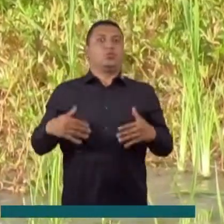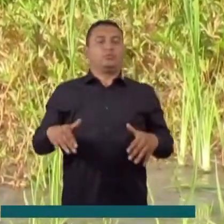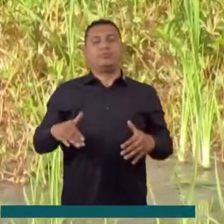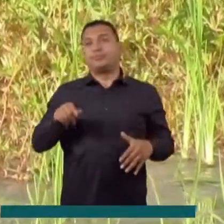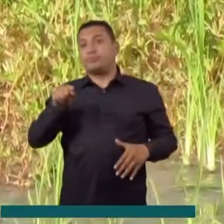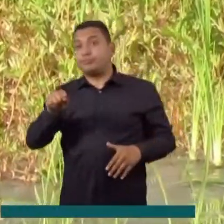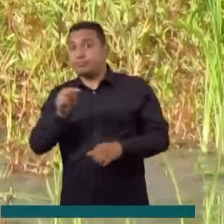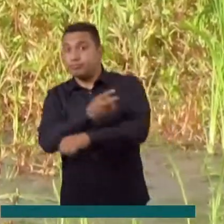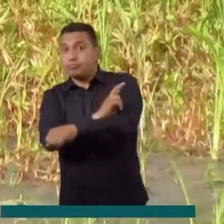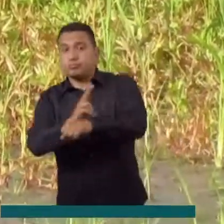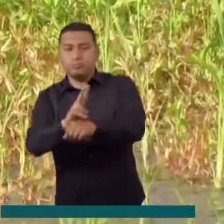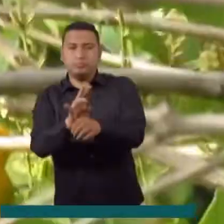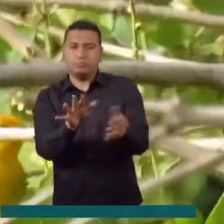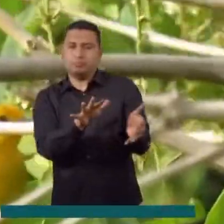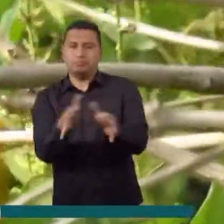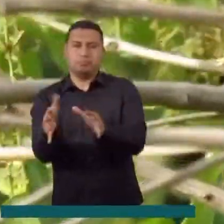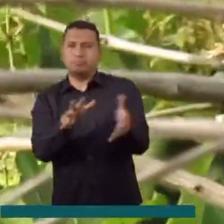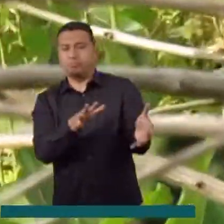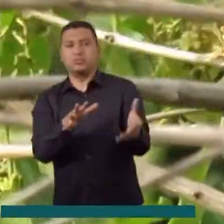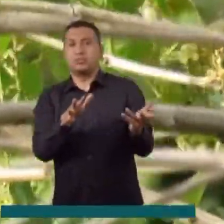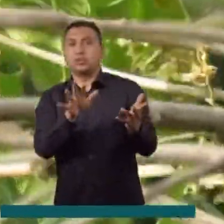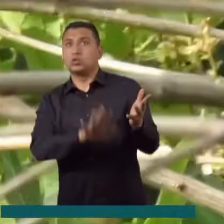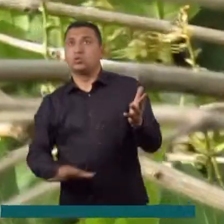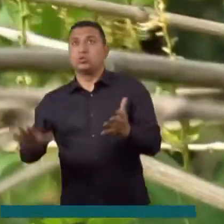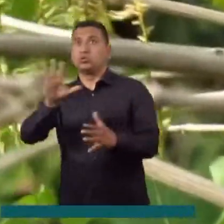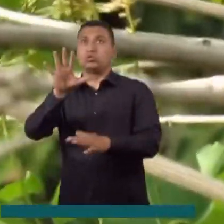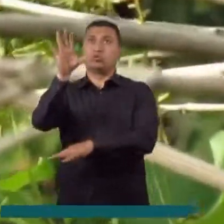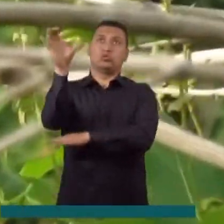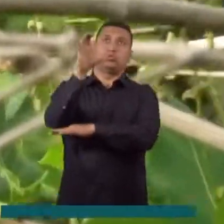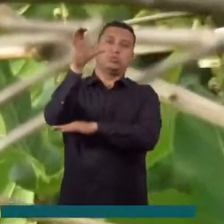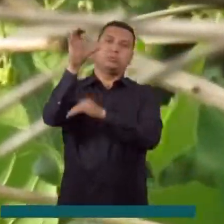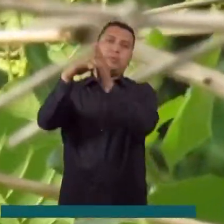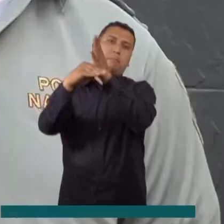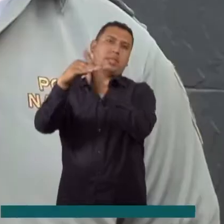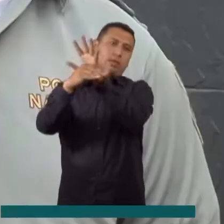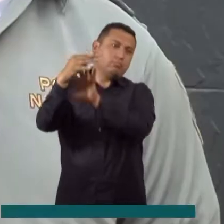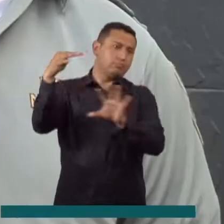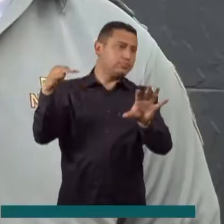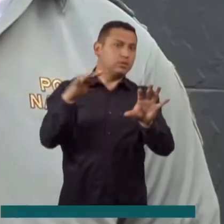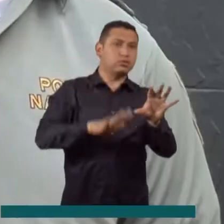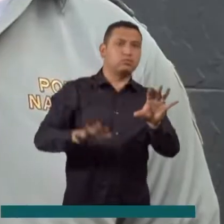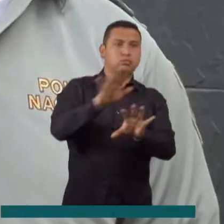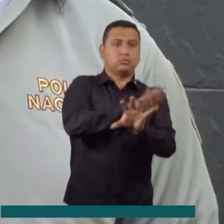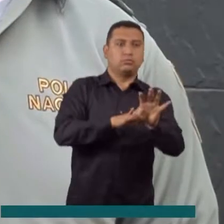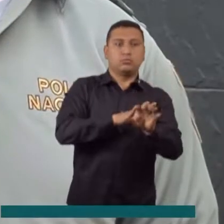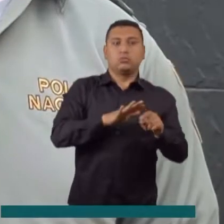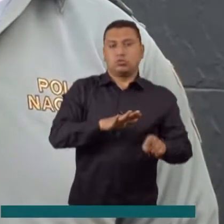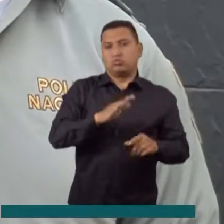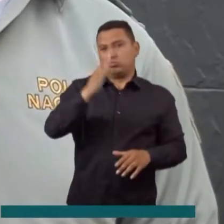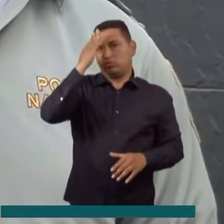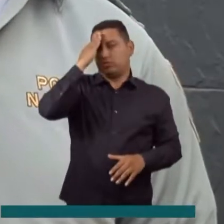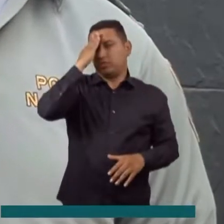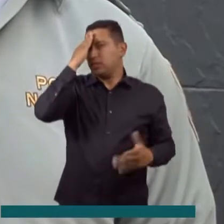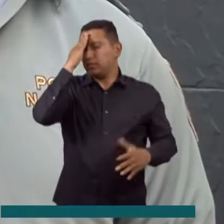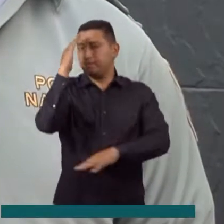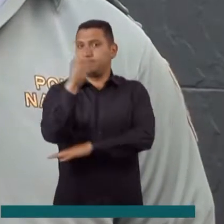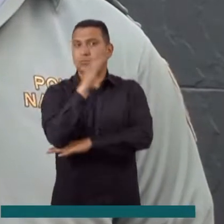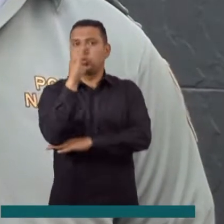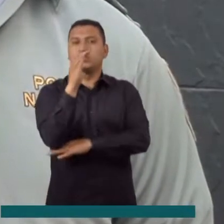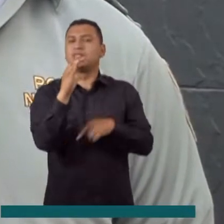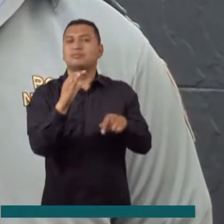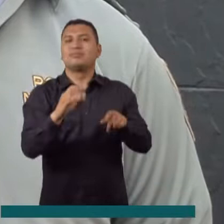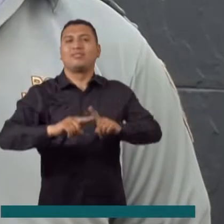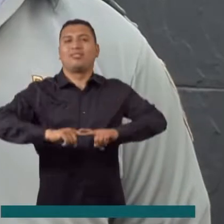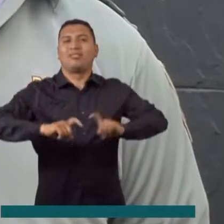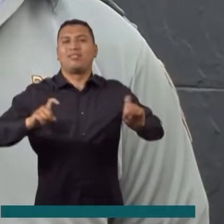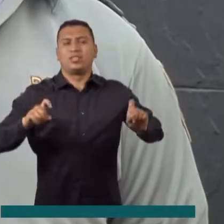que en el Bichá se encuentran aproximadamente la mitad de aves reportadas en la región. Colombia es un país megadiverso.